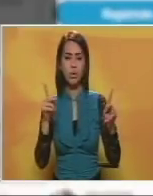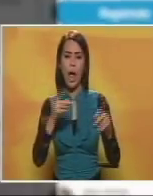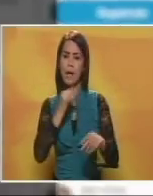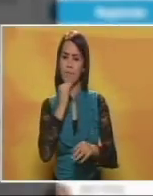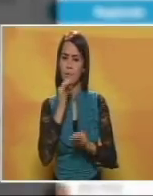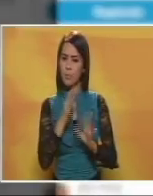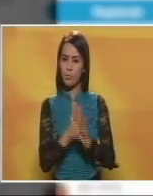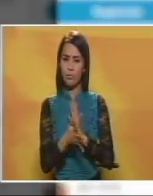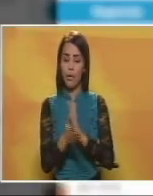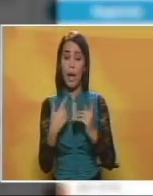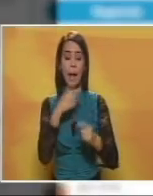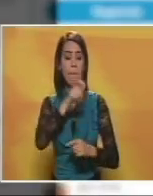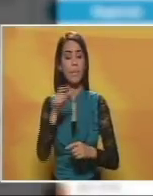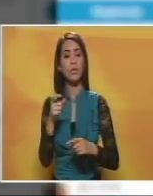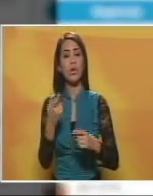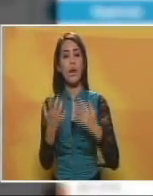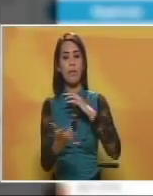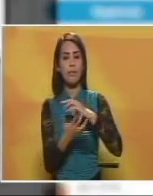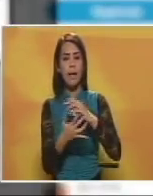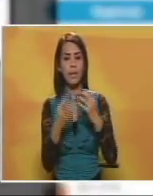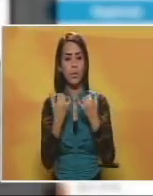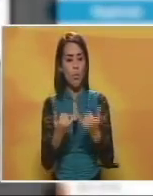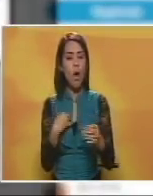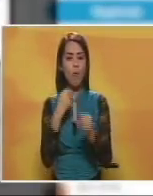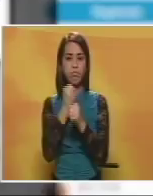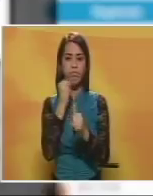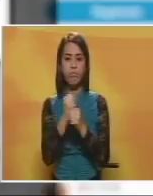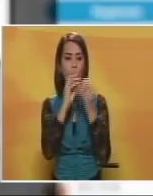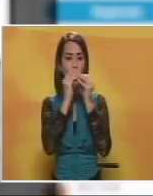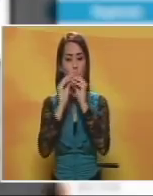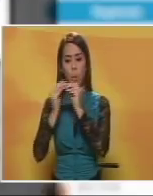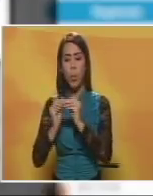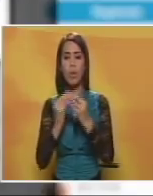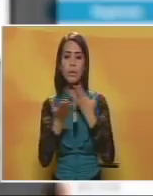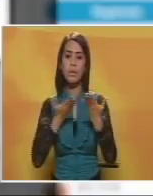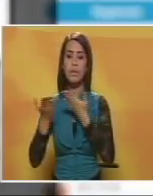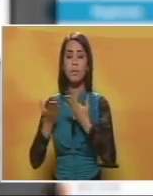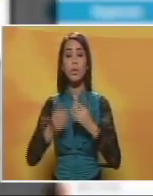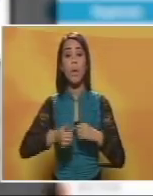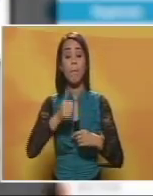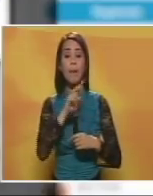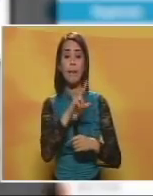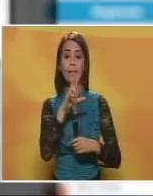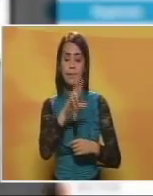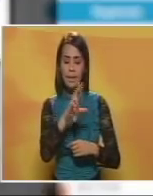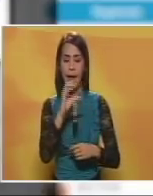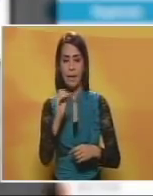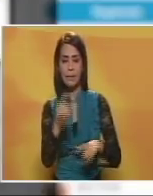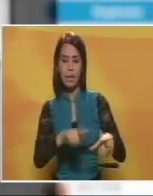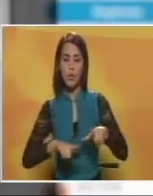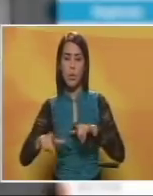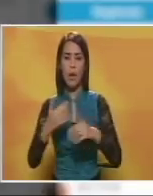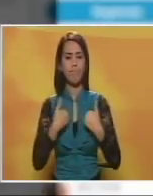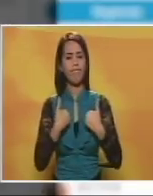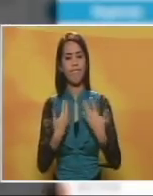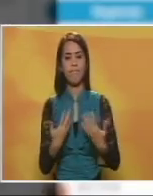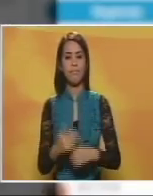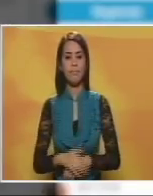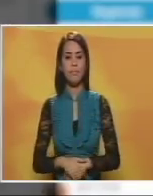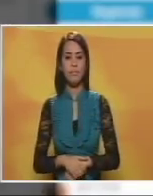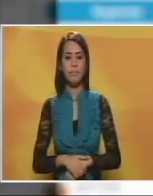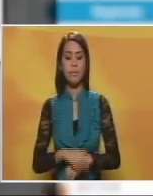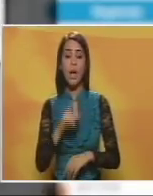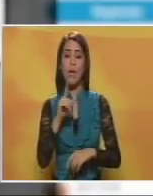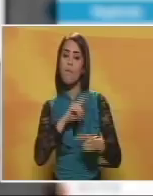eléctrica informó que el personal técnico se mantiene trabajando para restituir el servicio en más de 30 zonas afectadas, entre las que destacan la